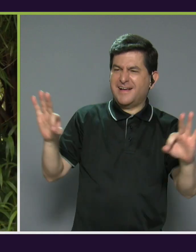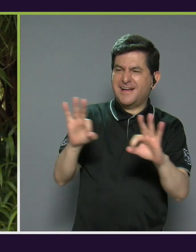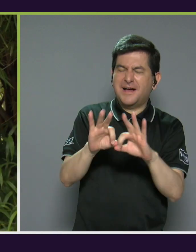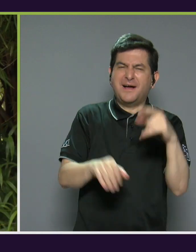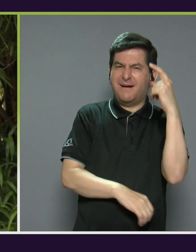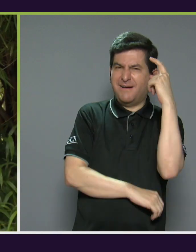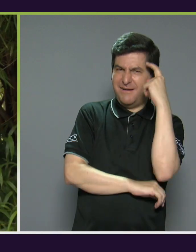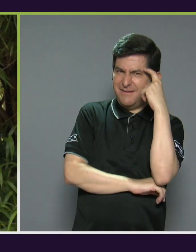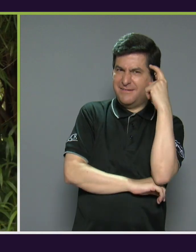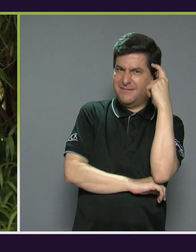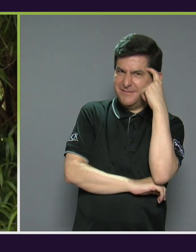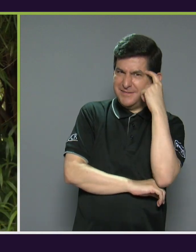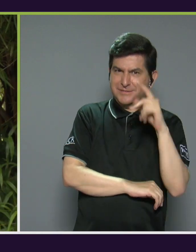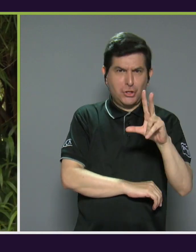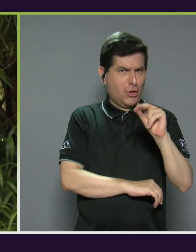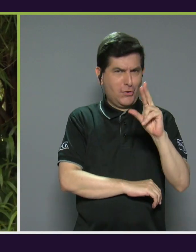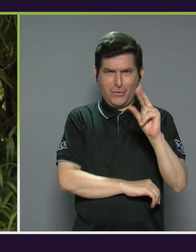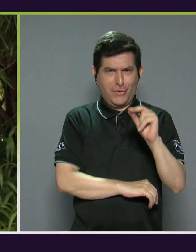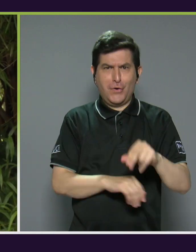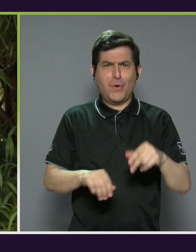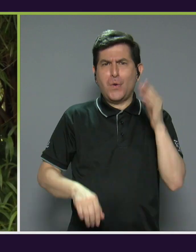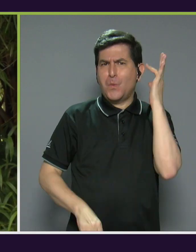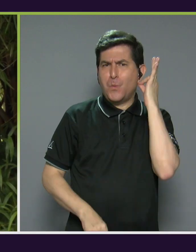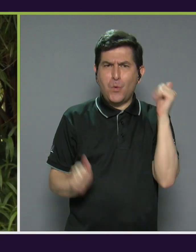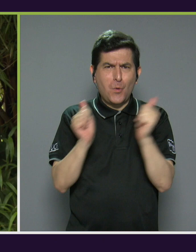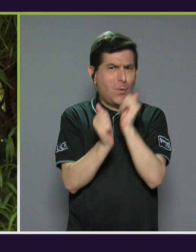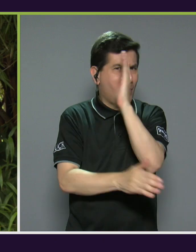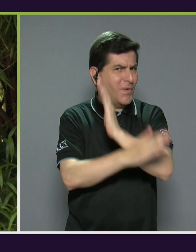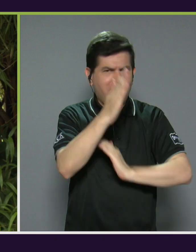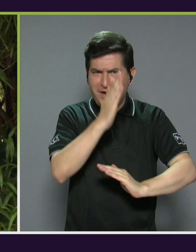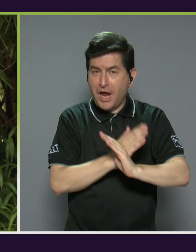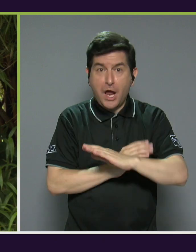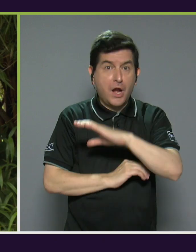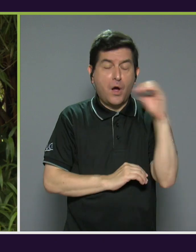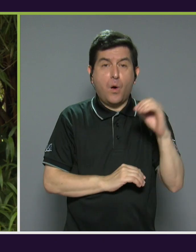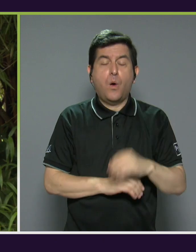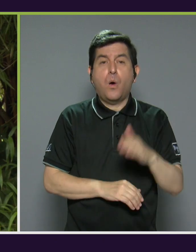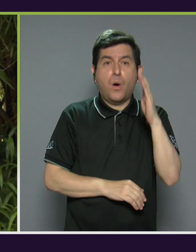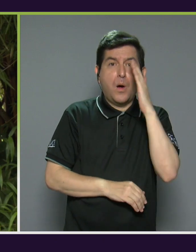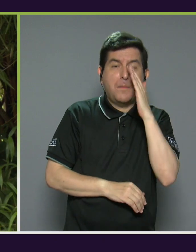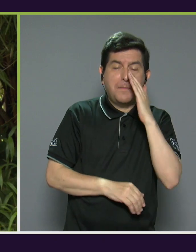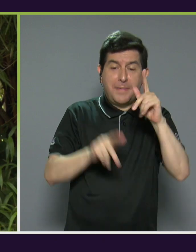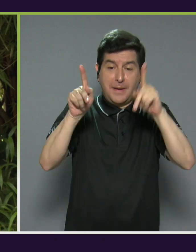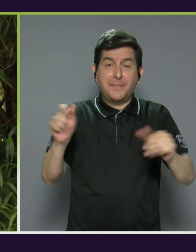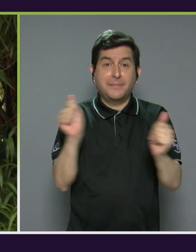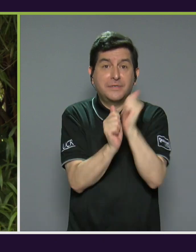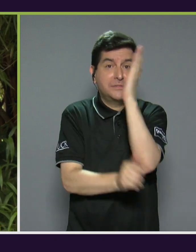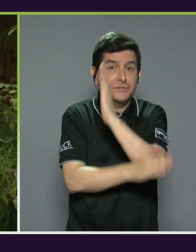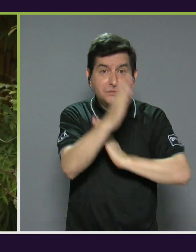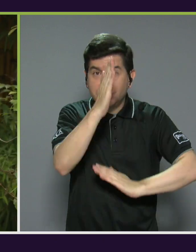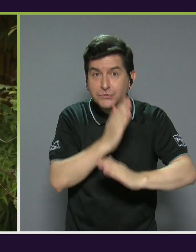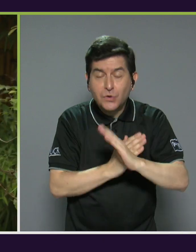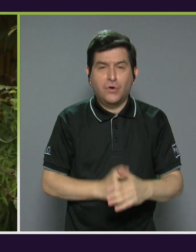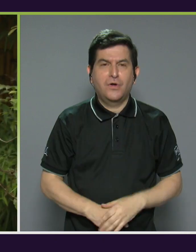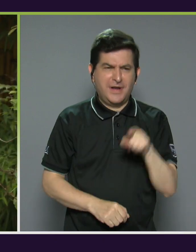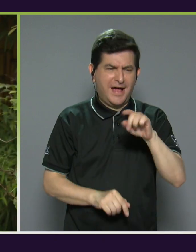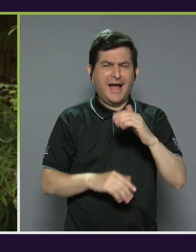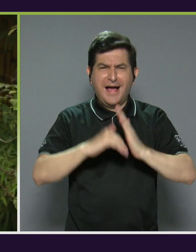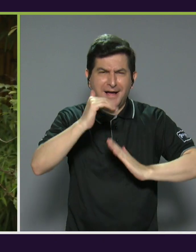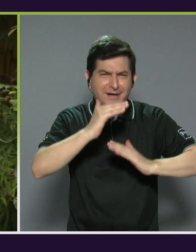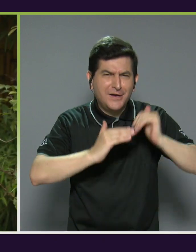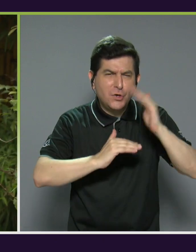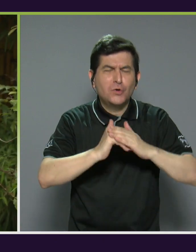la cabeza no sea ni la de una mujer con discapacidad ni la de una madre de personas con discapacidad. Esa